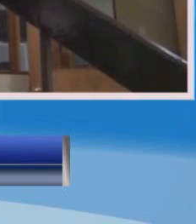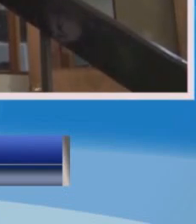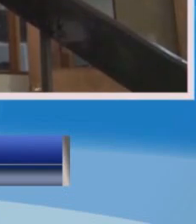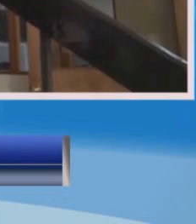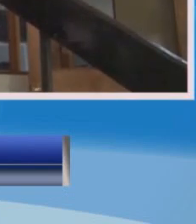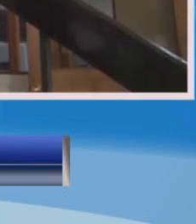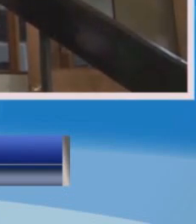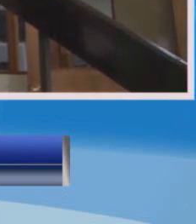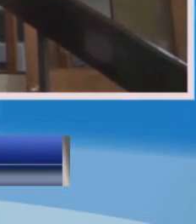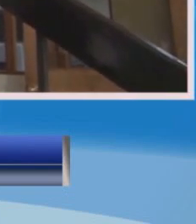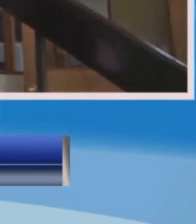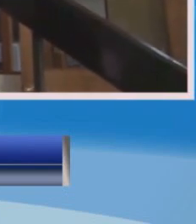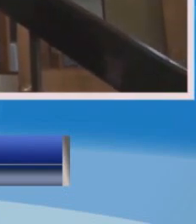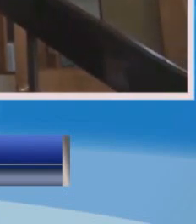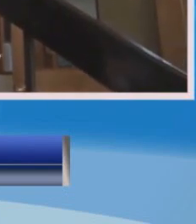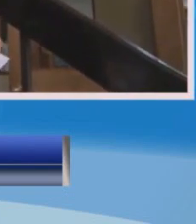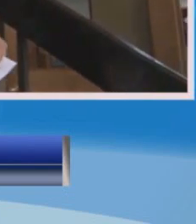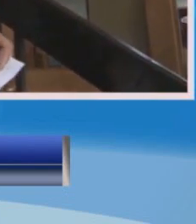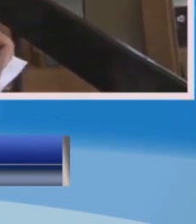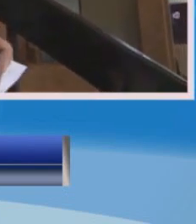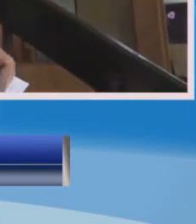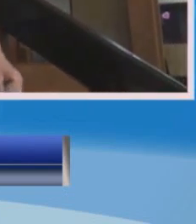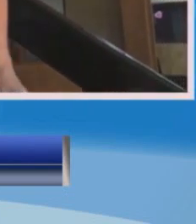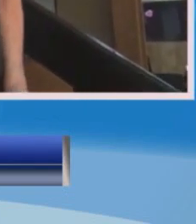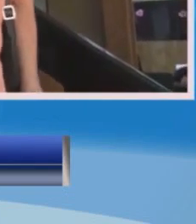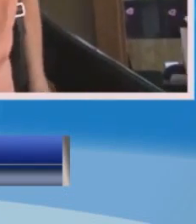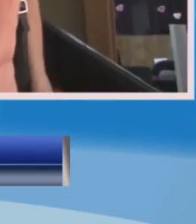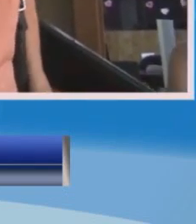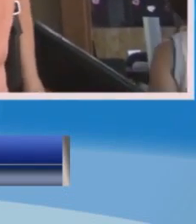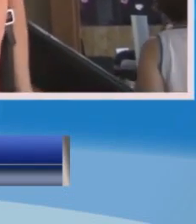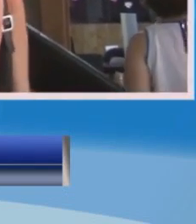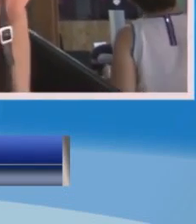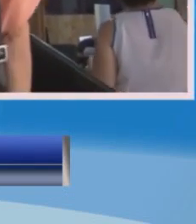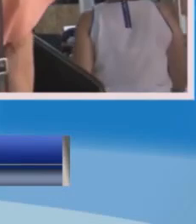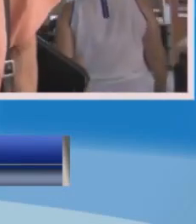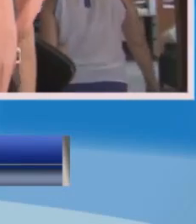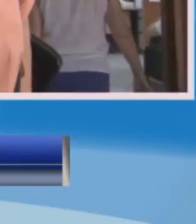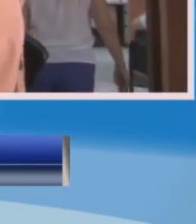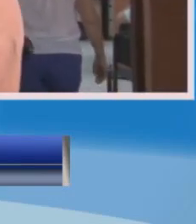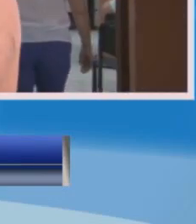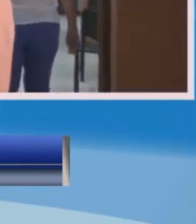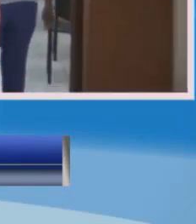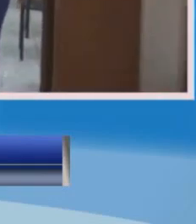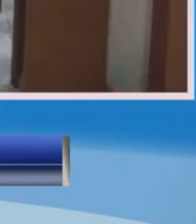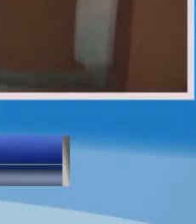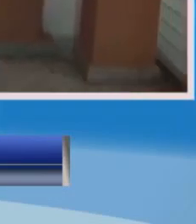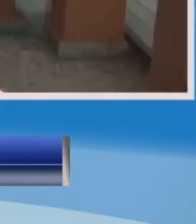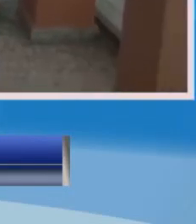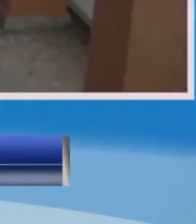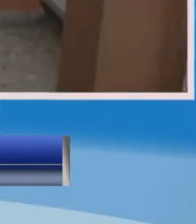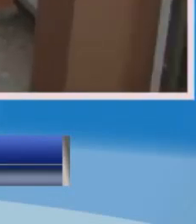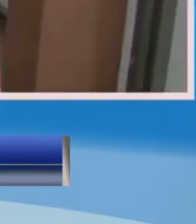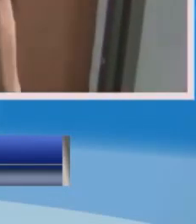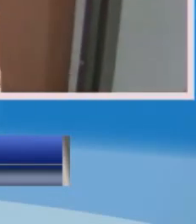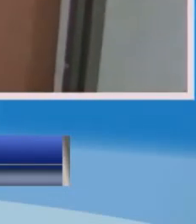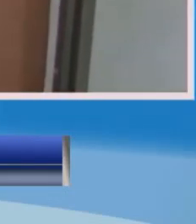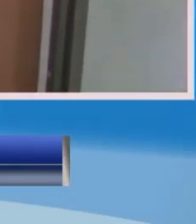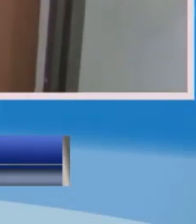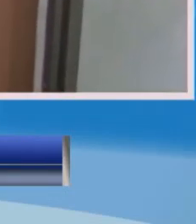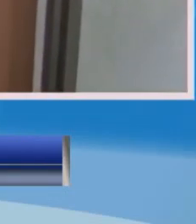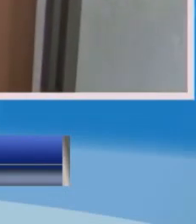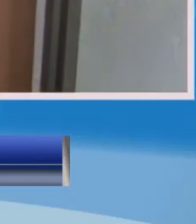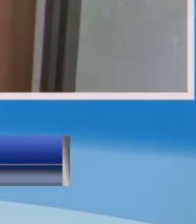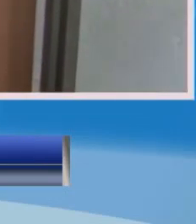La privatización que en la Asamblea Legislativa se aprobó en el año 96, que entró en vigencia en el año 98, y